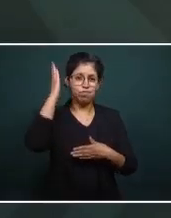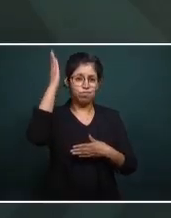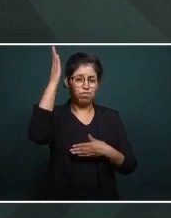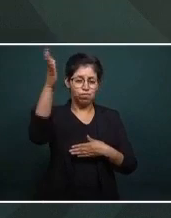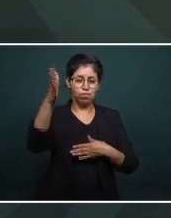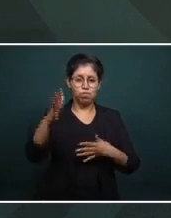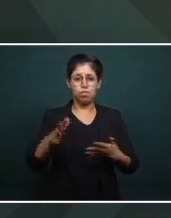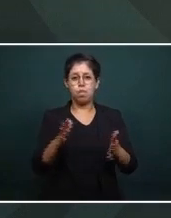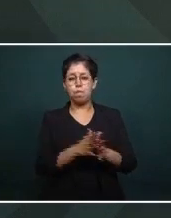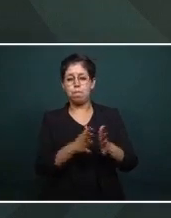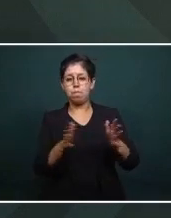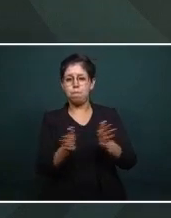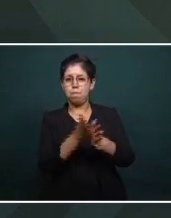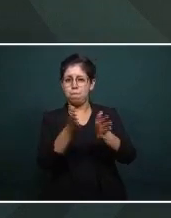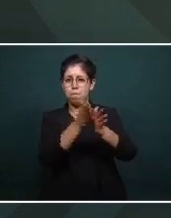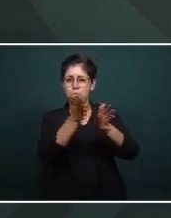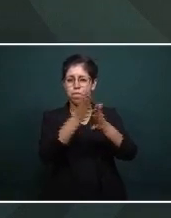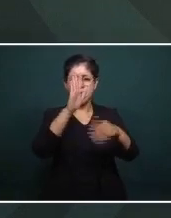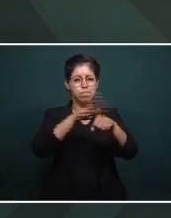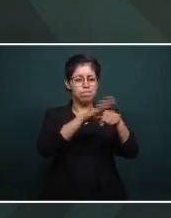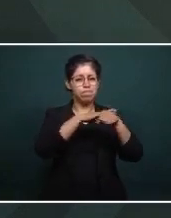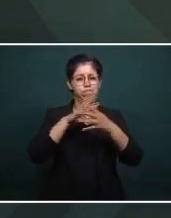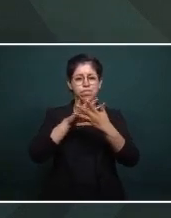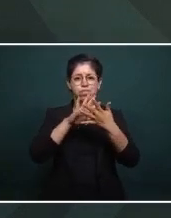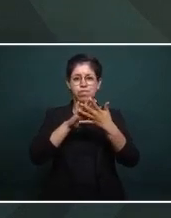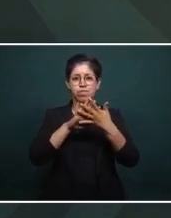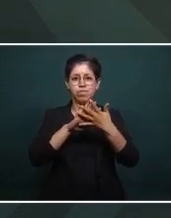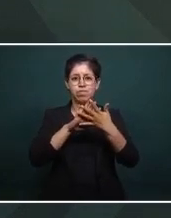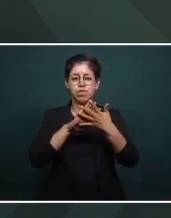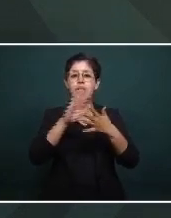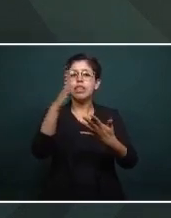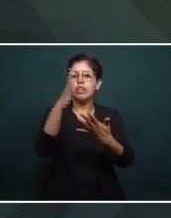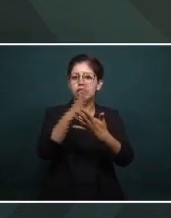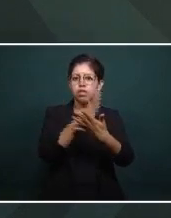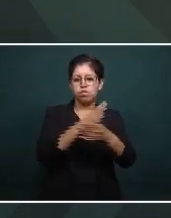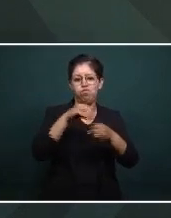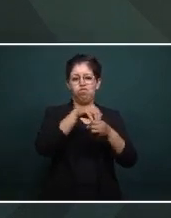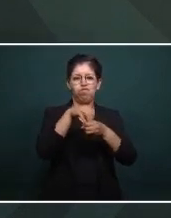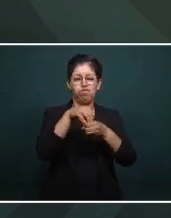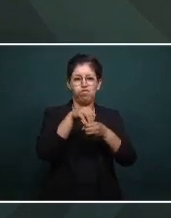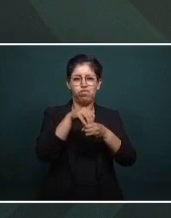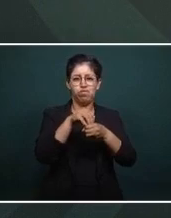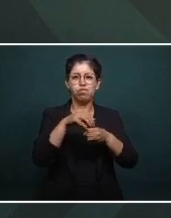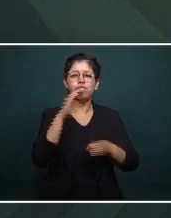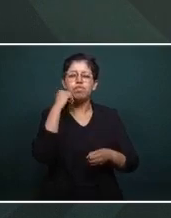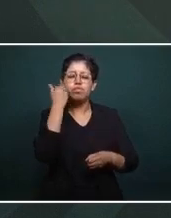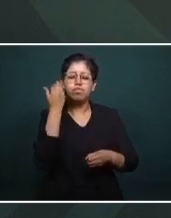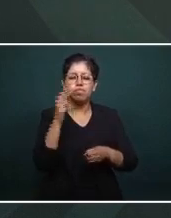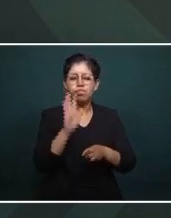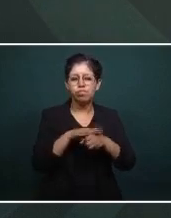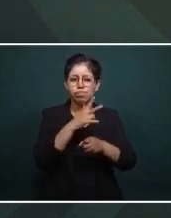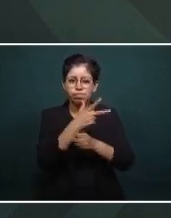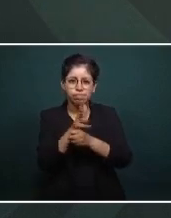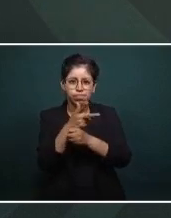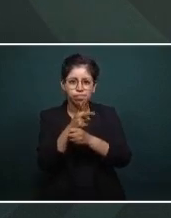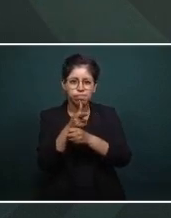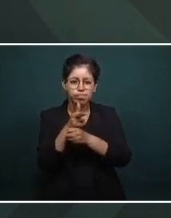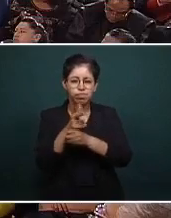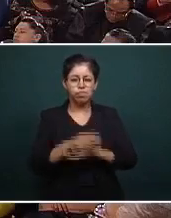nos permitan tener menos saturación y además un monitoreo permanente en estos lugares.